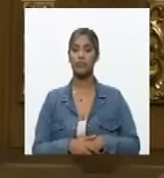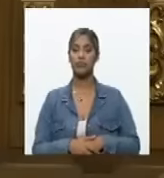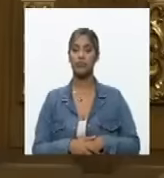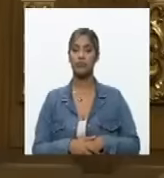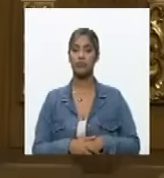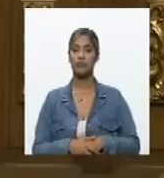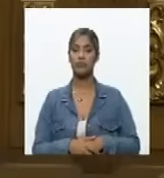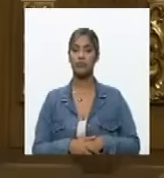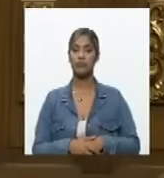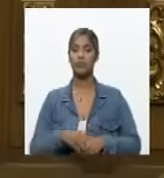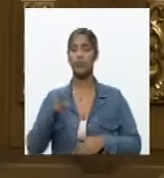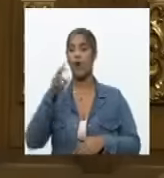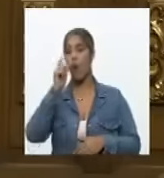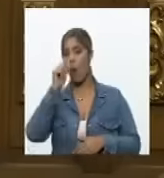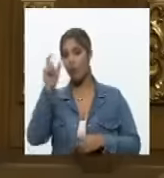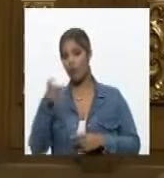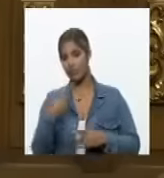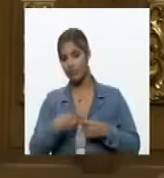Montes Beltrán,